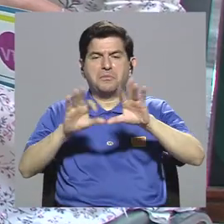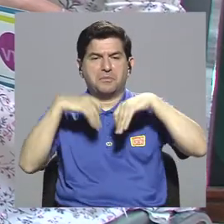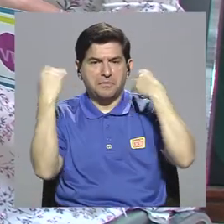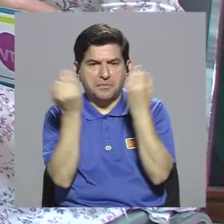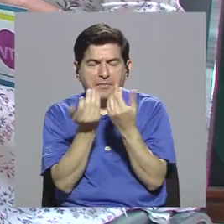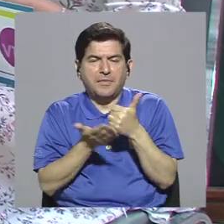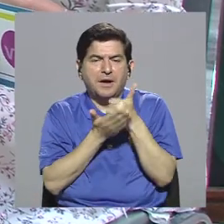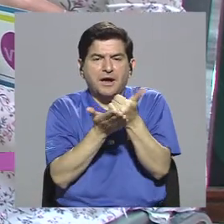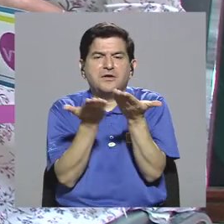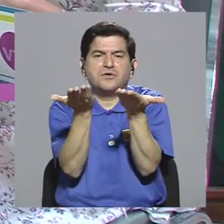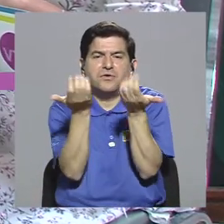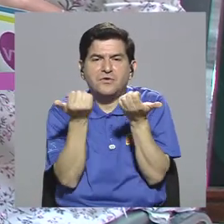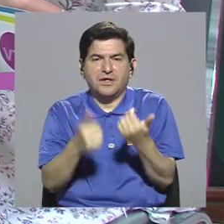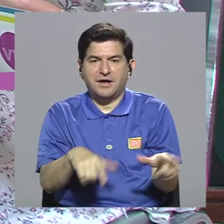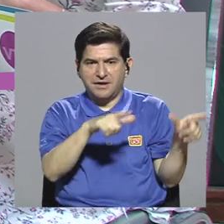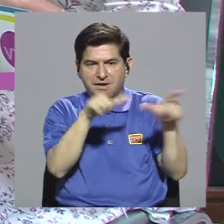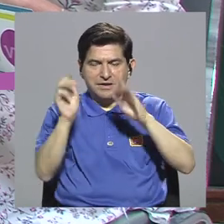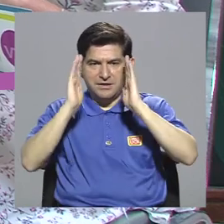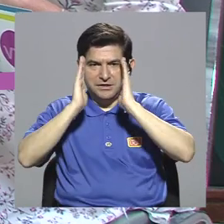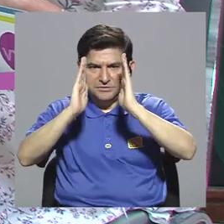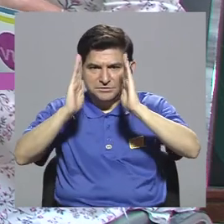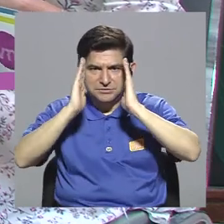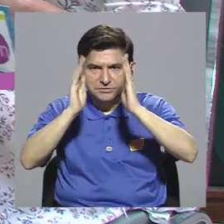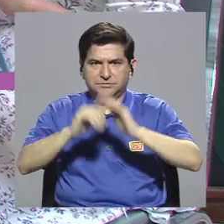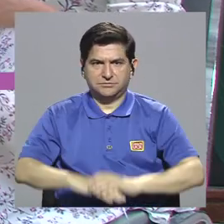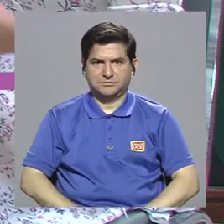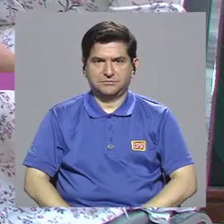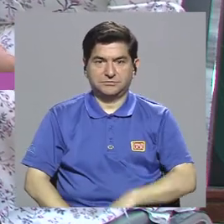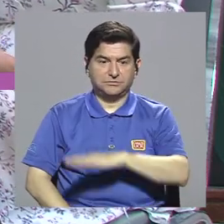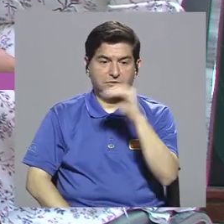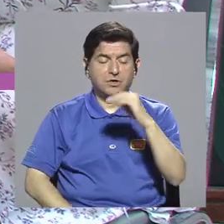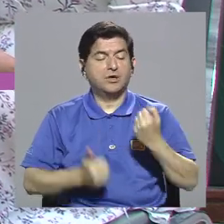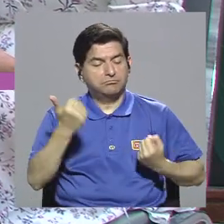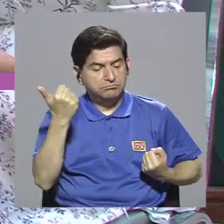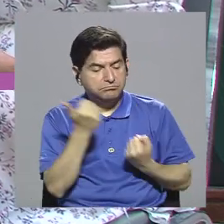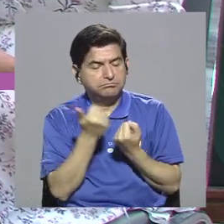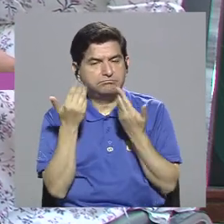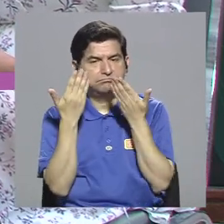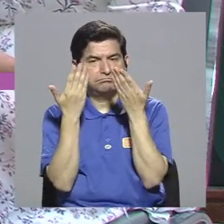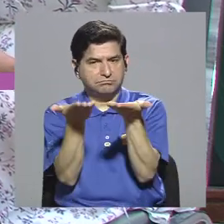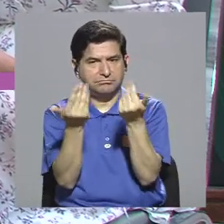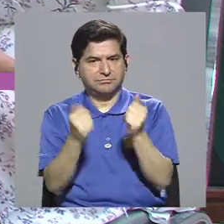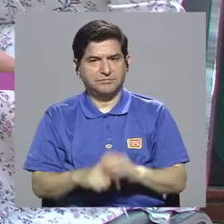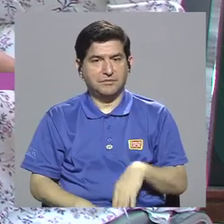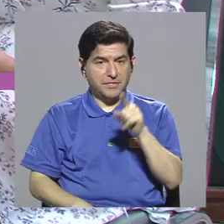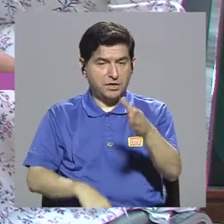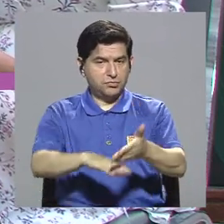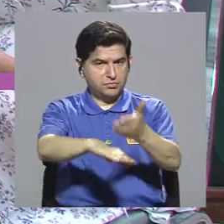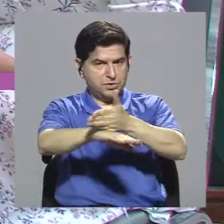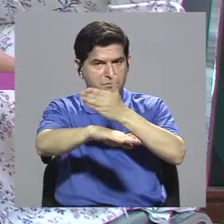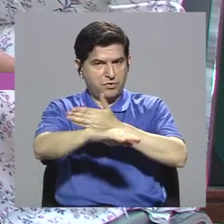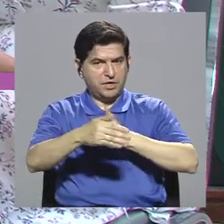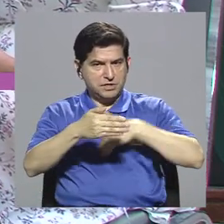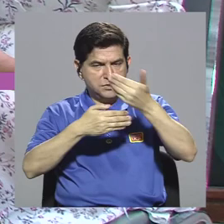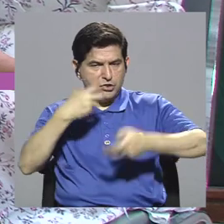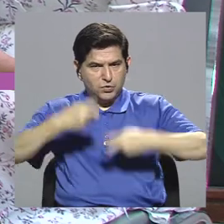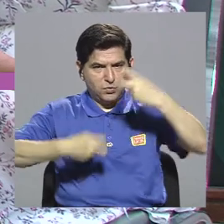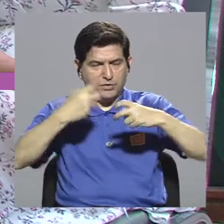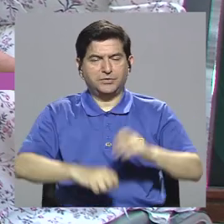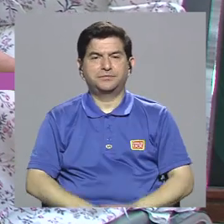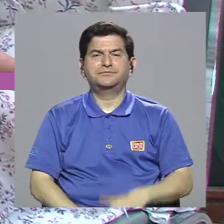tu compañero de trabajo, de tu familia, etcétera, que quiere ayudarte, que está dispuesto a escucharte y a